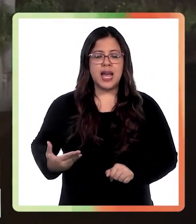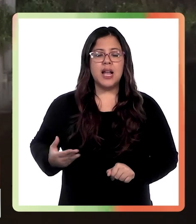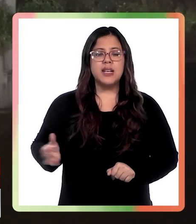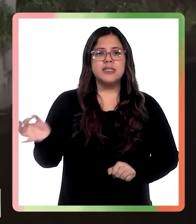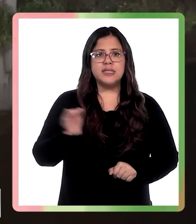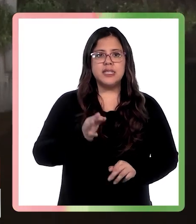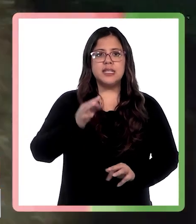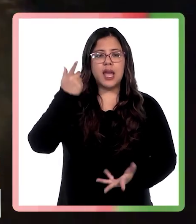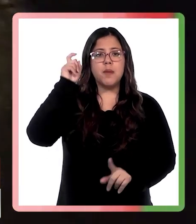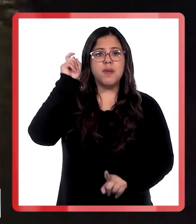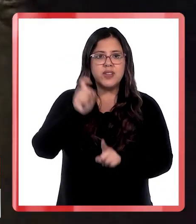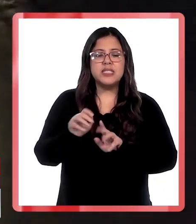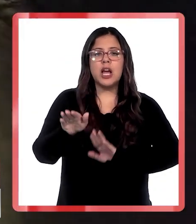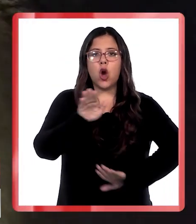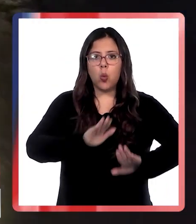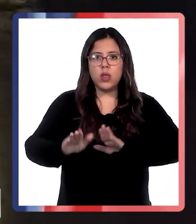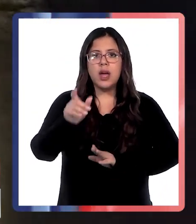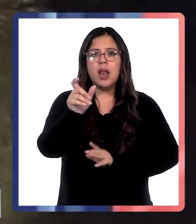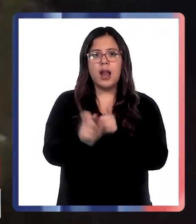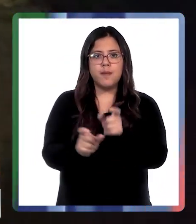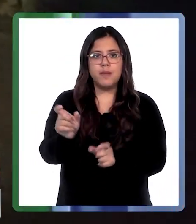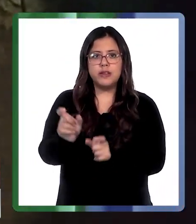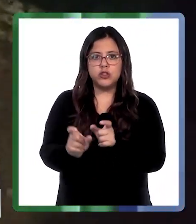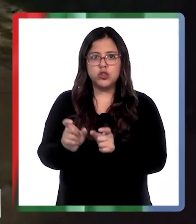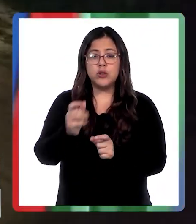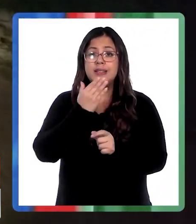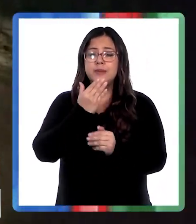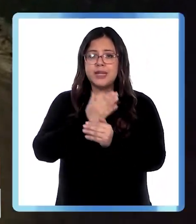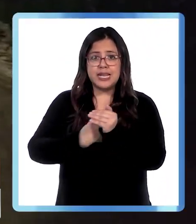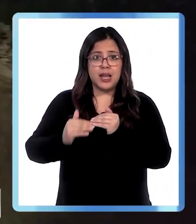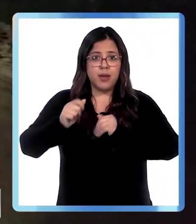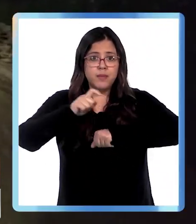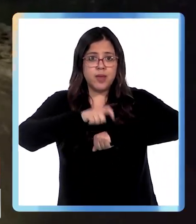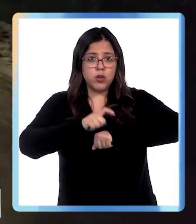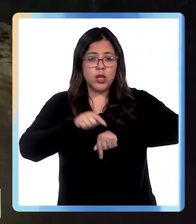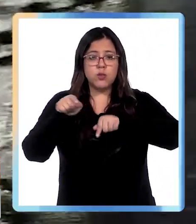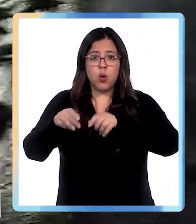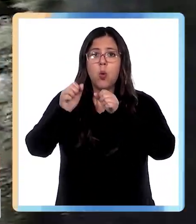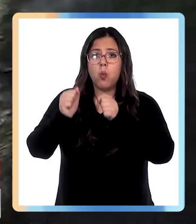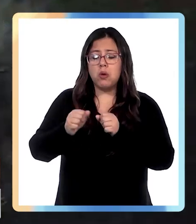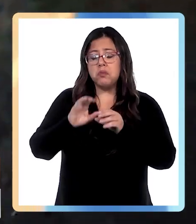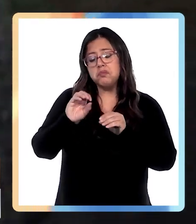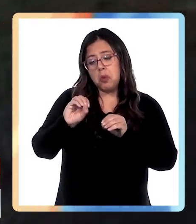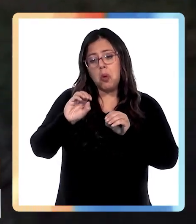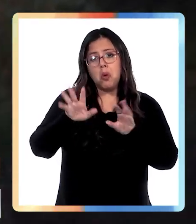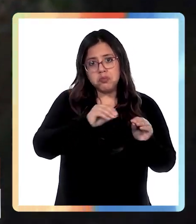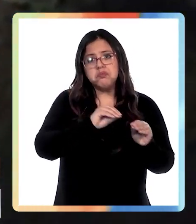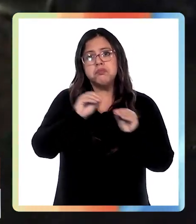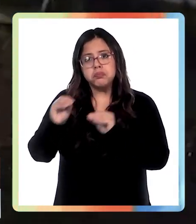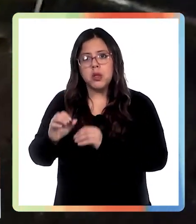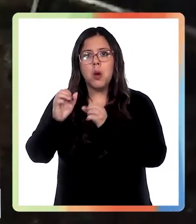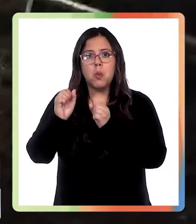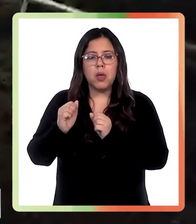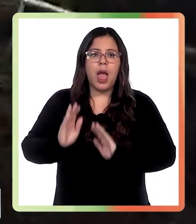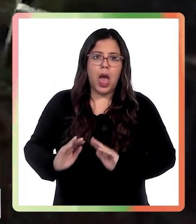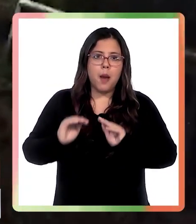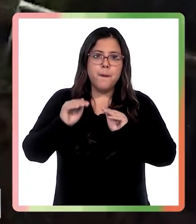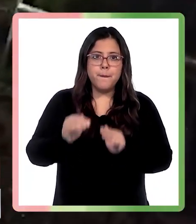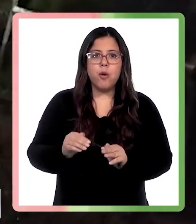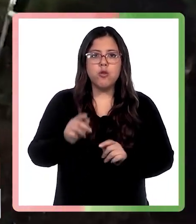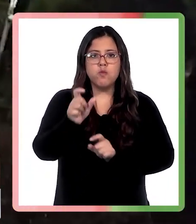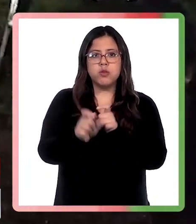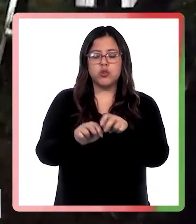Montalva Indicó que la prioridad es proteger la vida de las personas y que en paralelo y donde se pueda o Posteriormente se